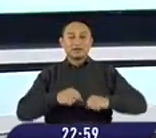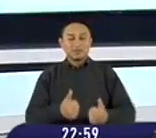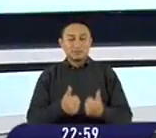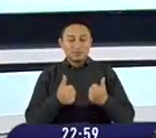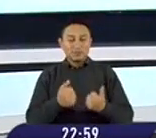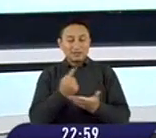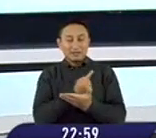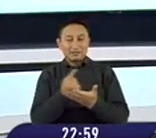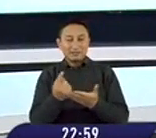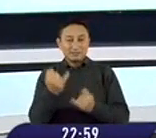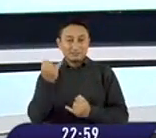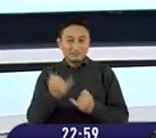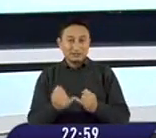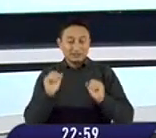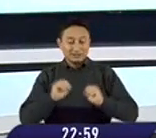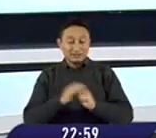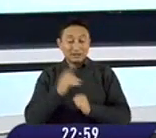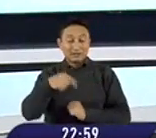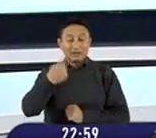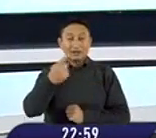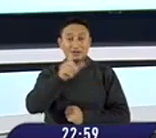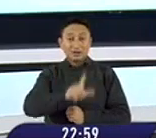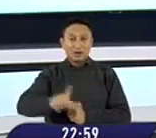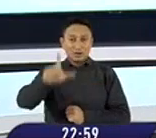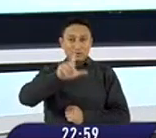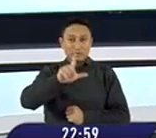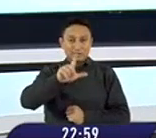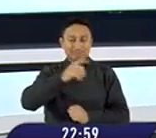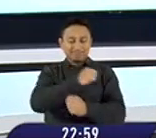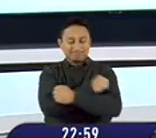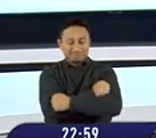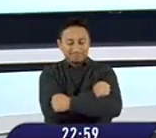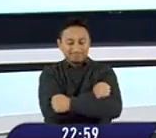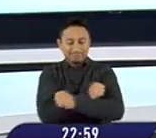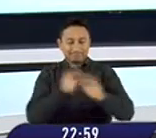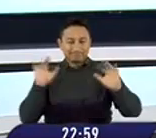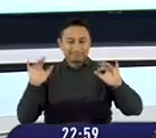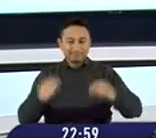descansen, amigos, que tengan un buen fin de semana. Nos reencontramos el día lunes. Un abrazo grande.